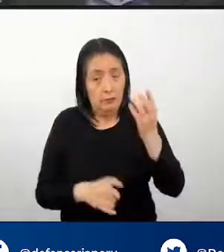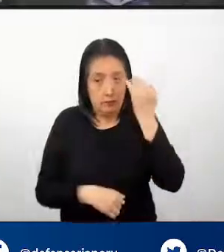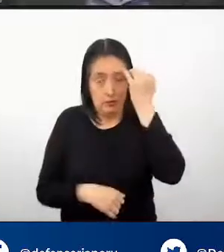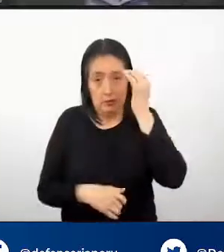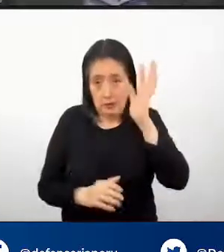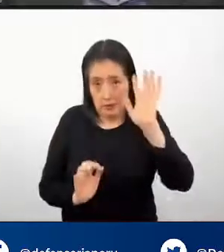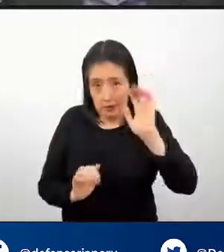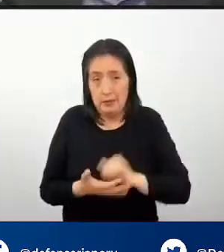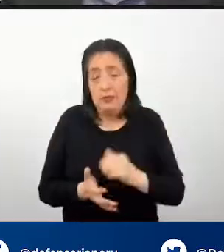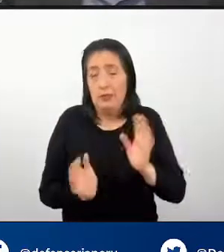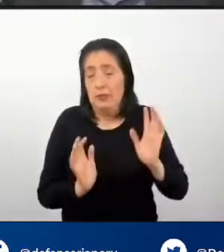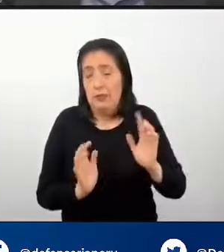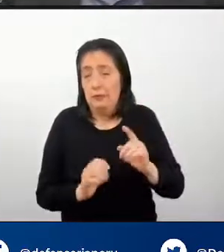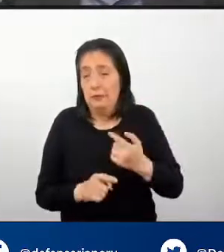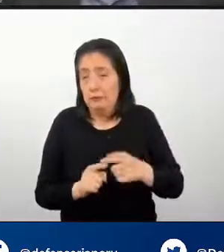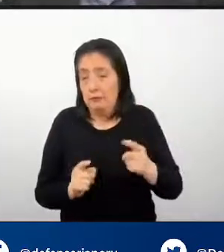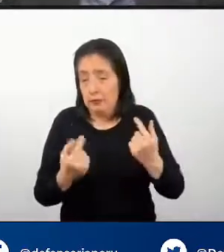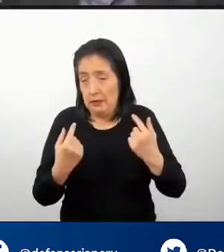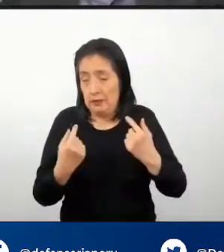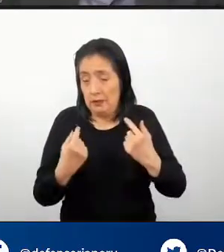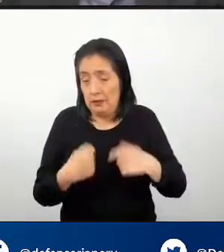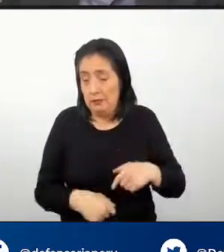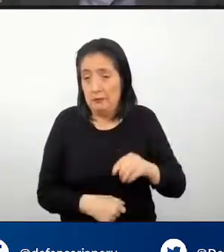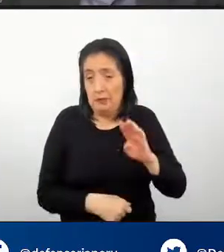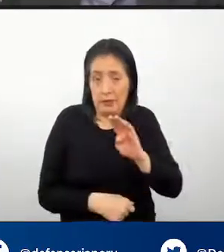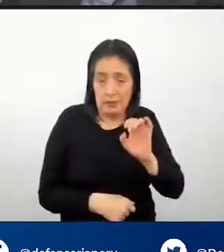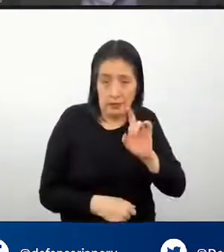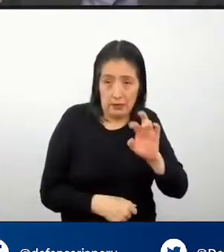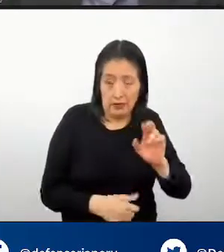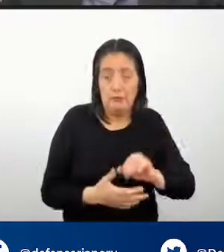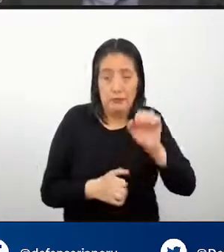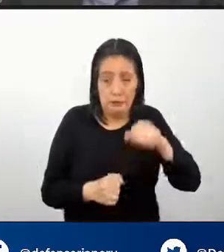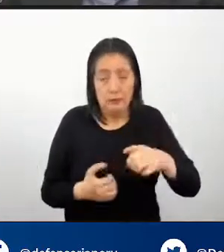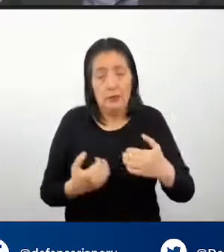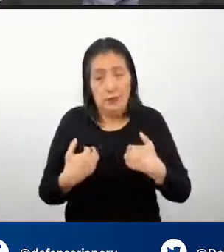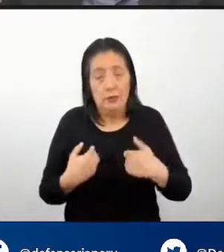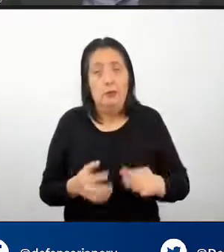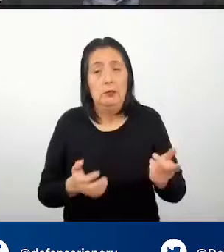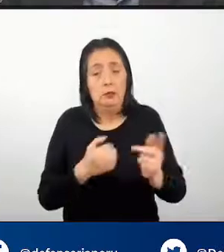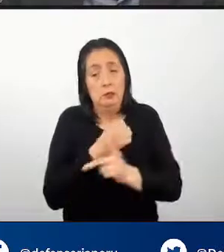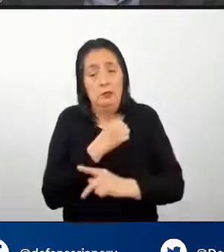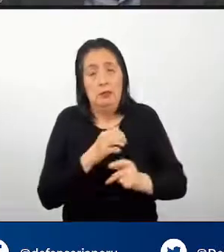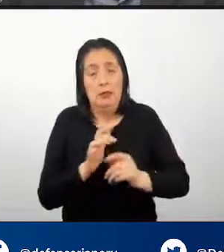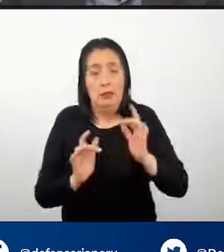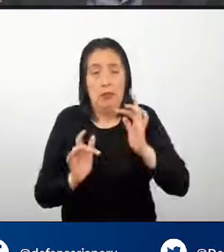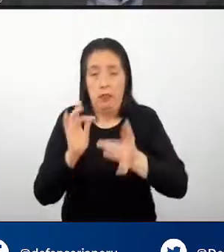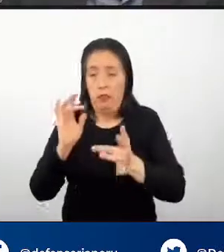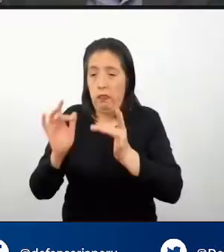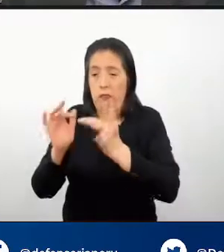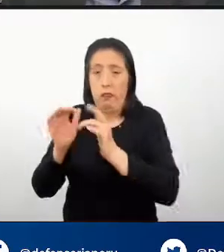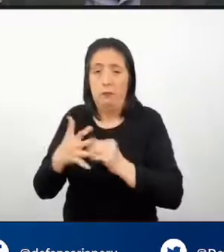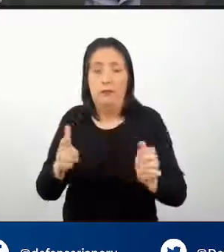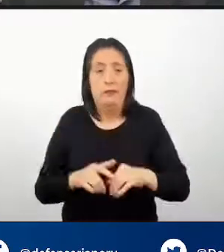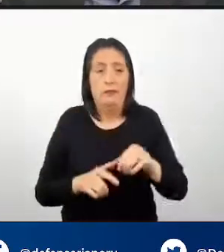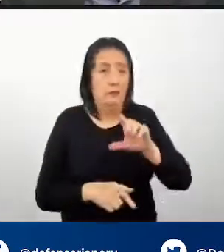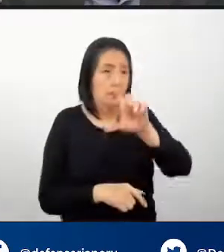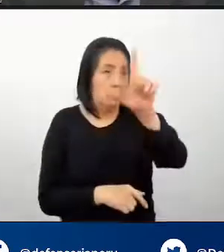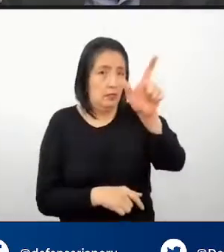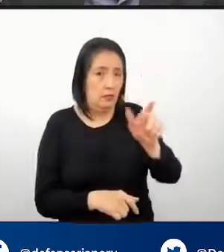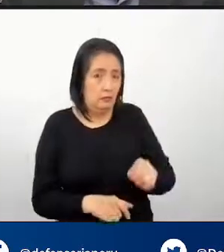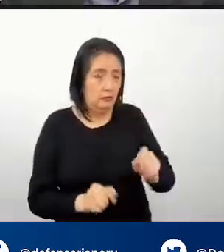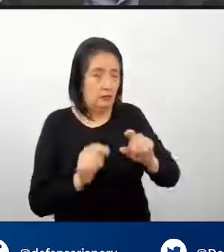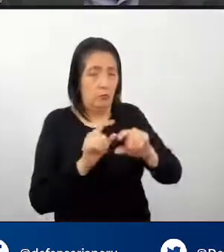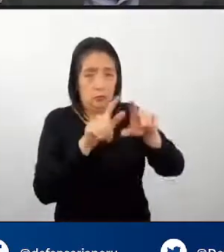doctor Basadre, pero que tenemos un país tan incomunicado, desde la geografía